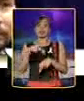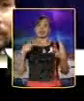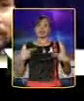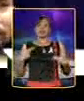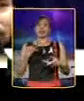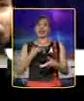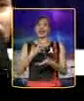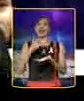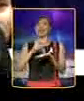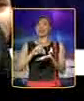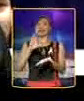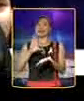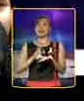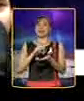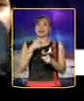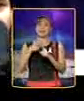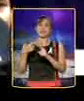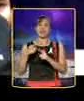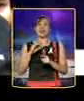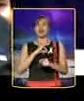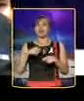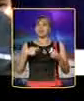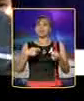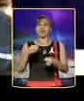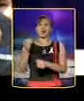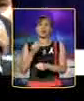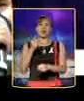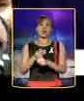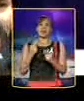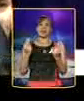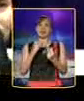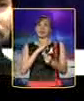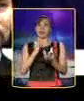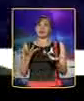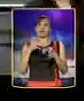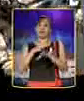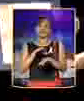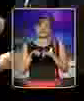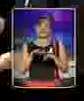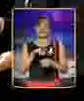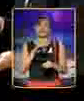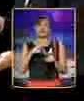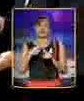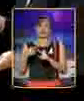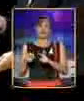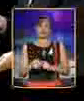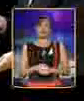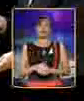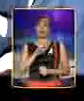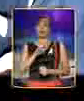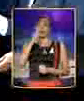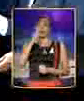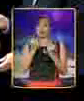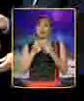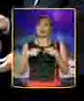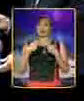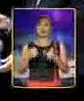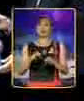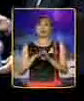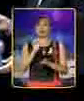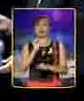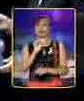personas con discapacidad con todas las oportunidades necesarias para poderse incluir laboralmente. El reconocimiento también fue